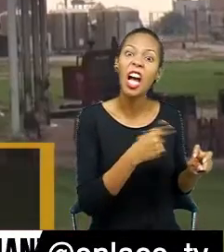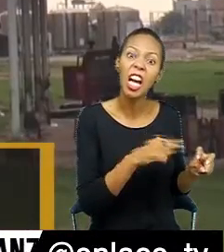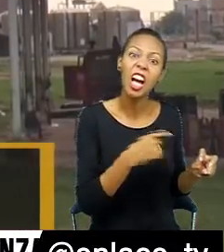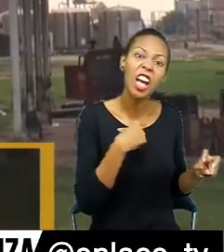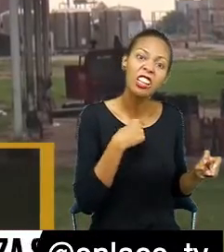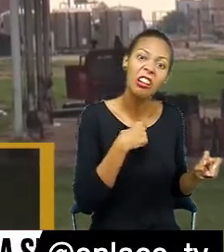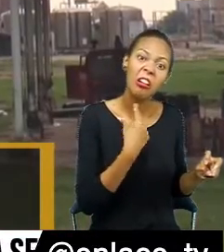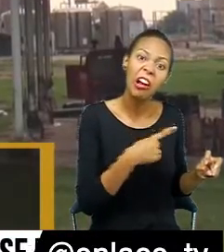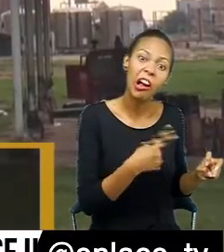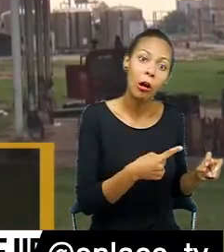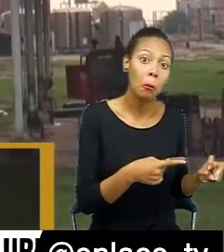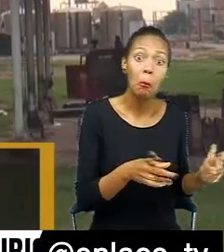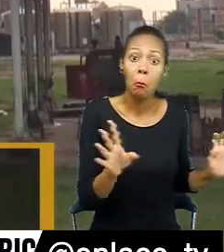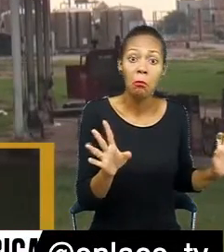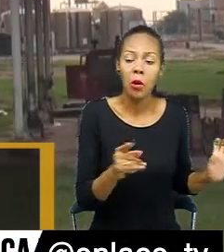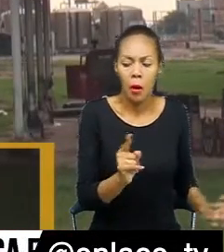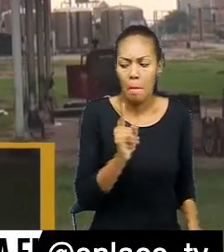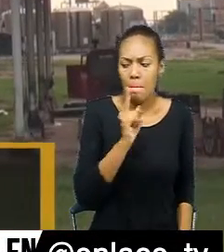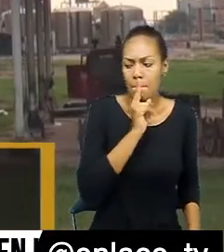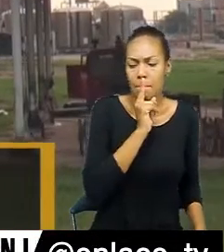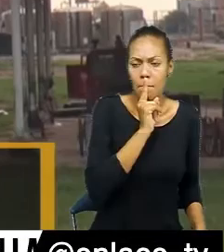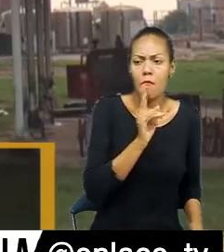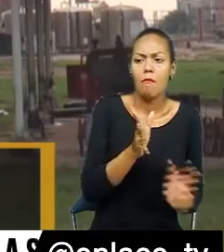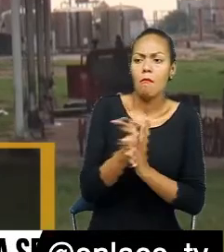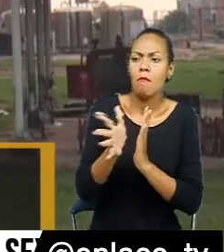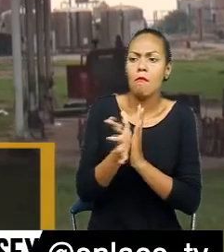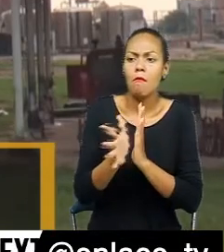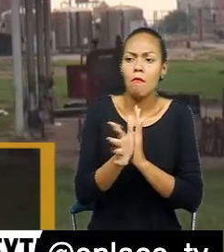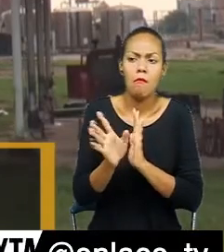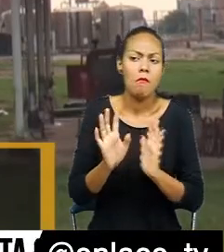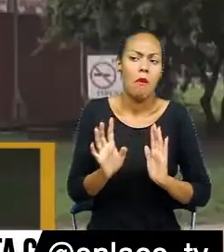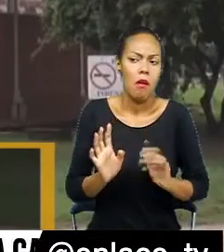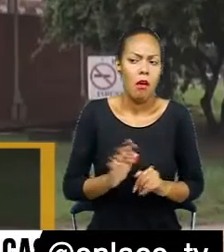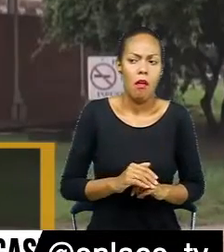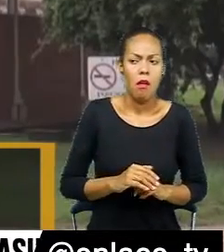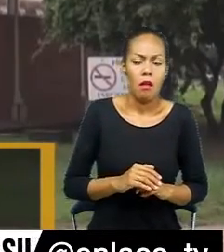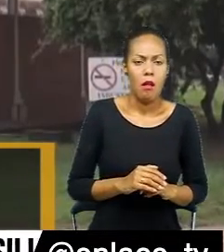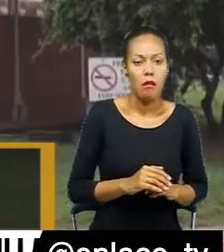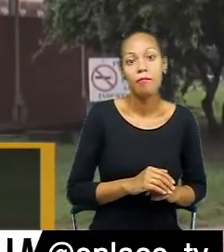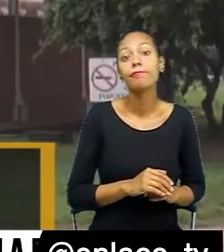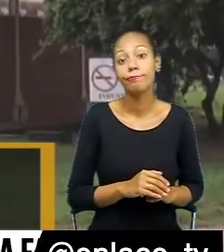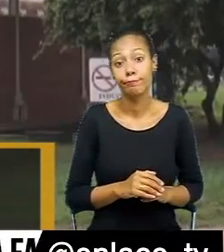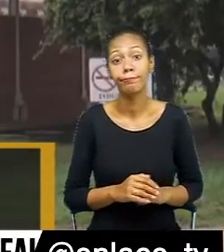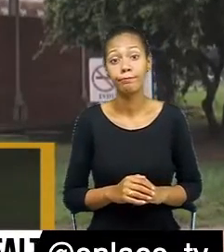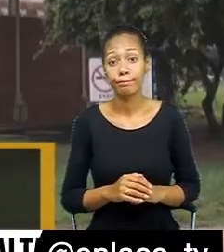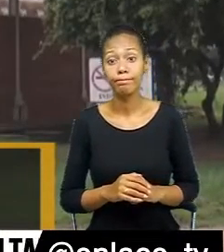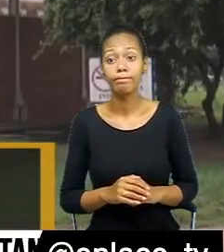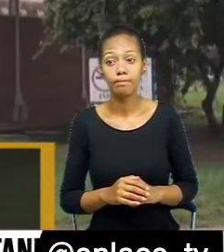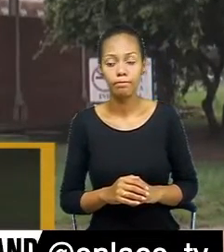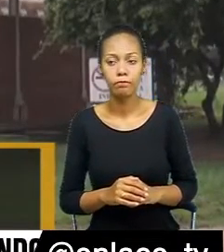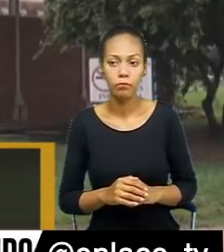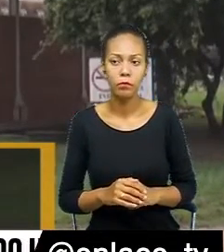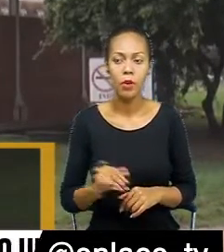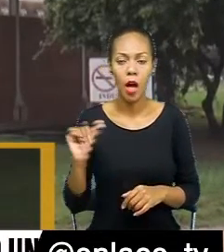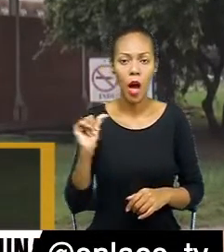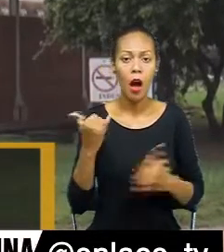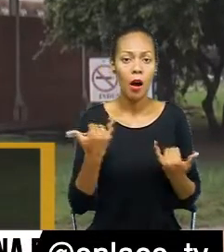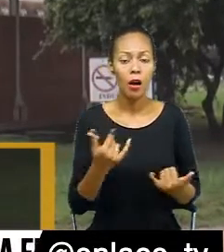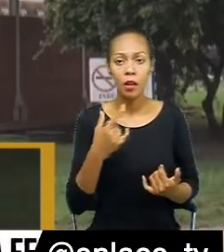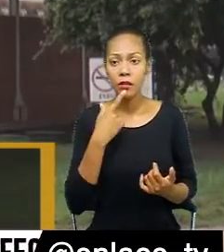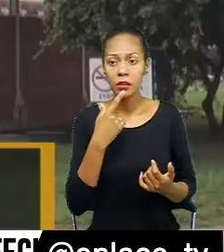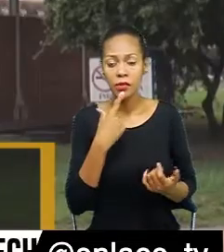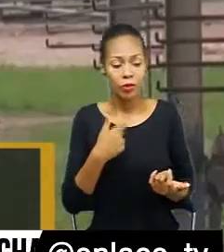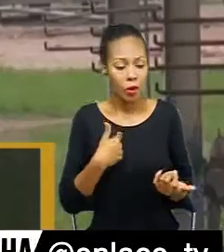nunca dieron ninguna explicación. Y sí tomaron las muestras, pero no se sabe qué pasó. Agrega que mientras se encontraba incapacitada fue despedida de la